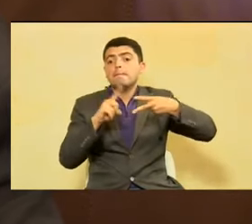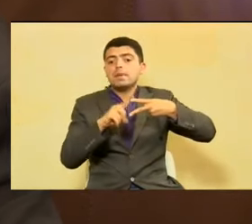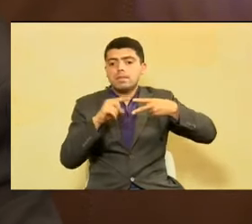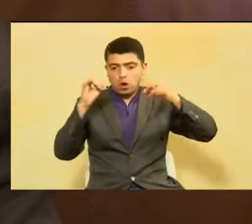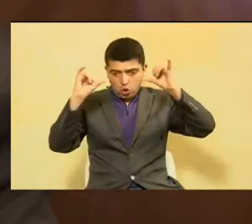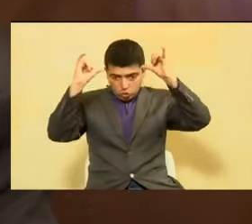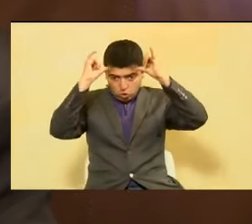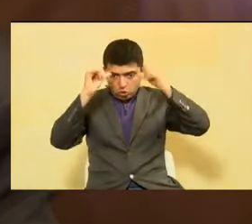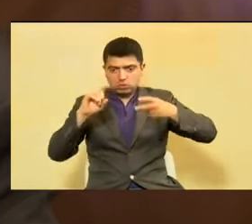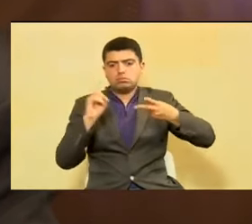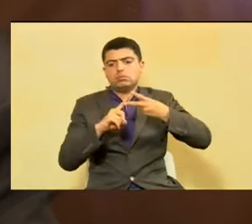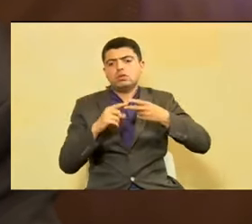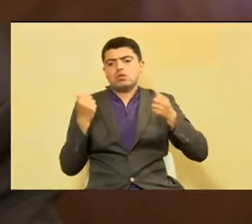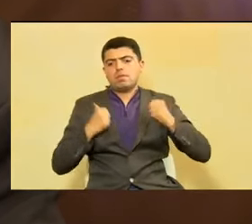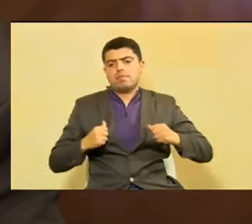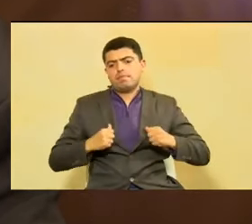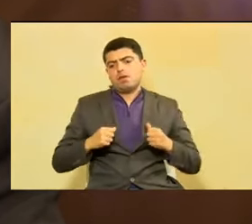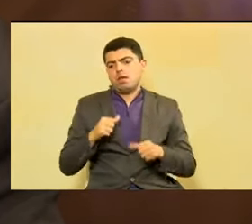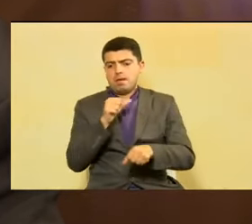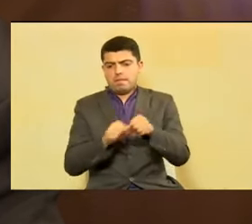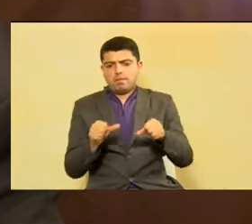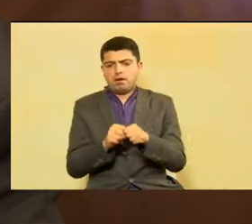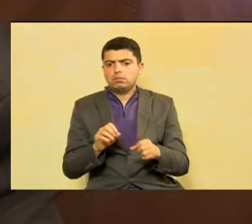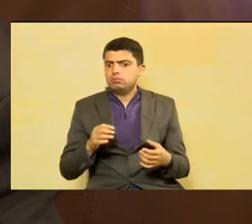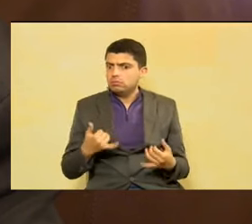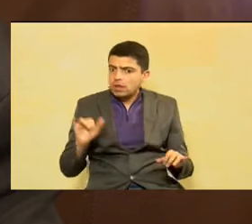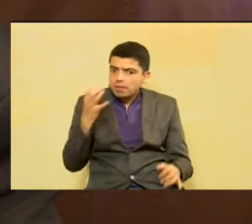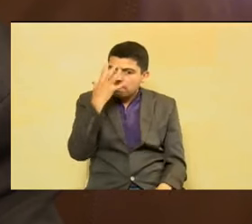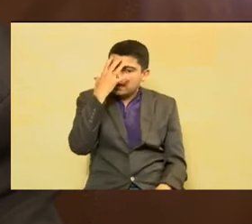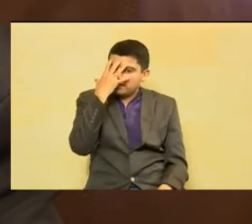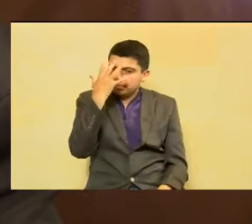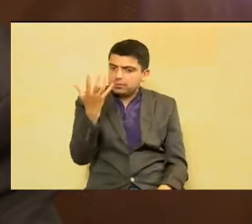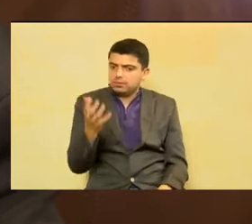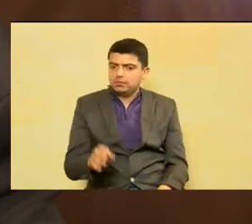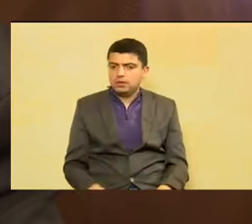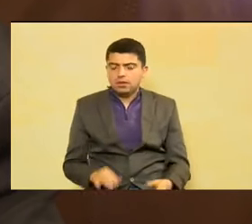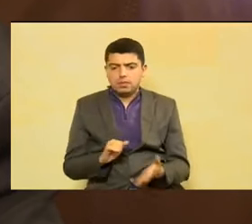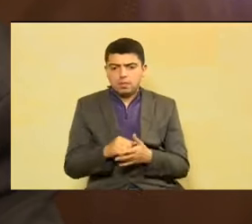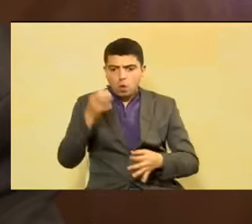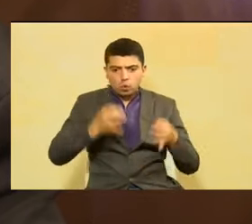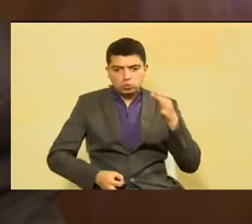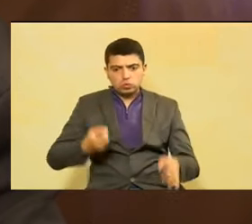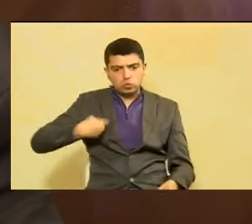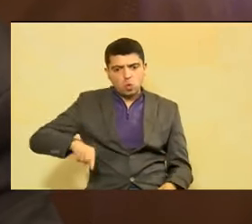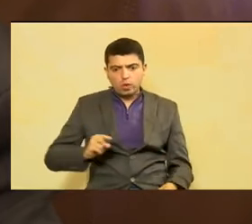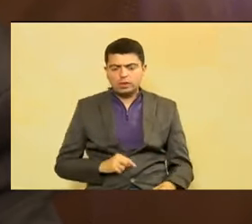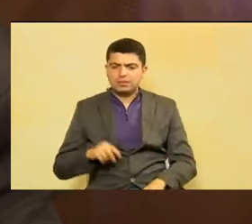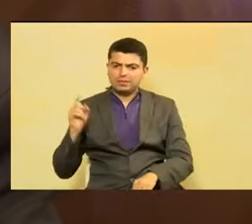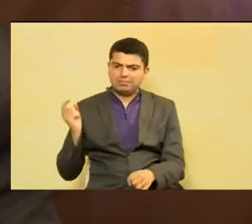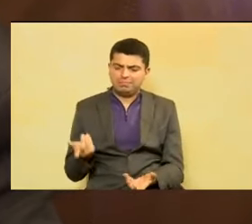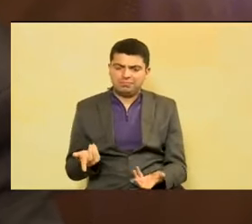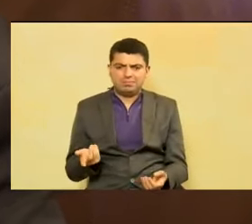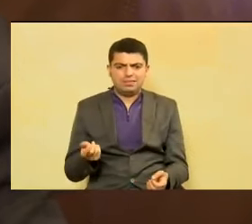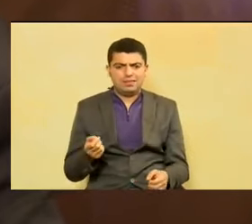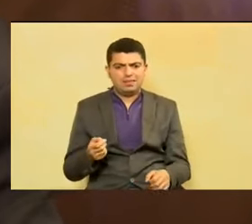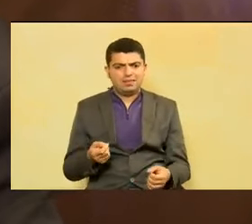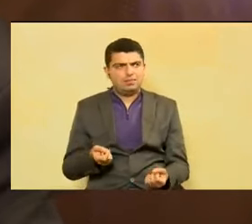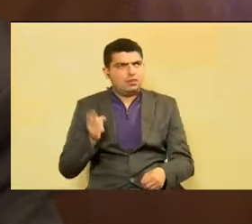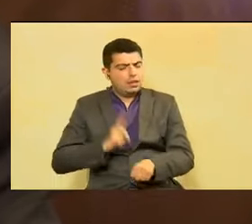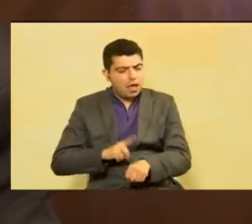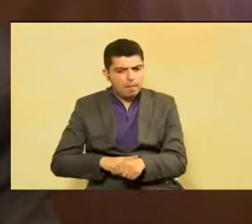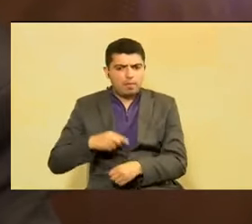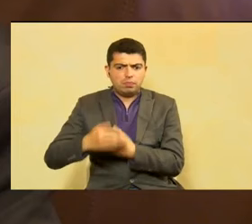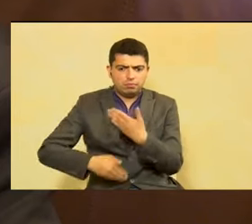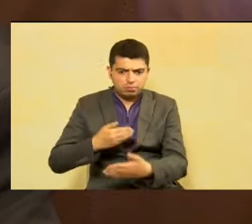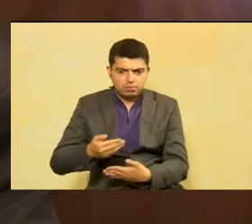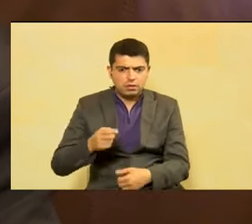del día es que la verdad es que ya me da pena Vuelvo y repito no es justo tanto tiempo Es que estas personas llevan yo creo